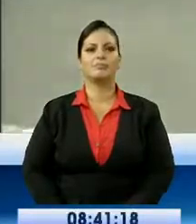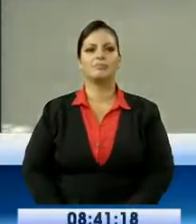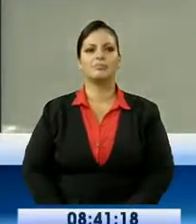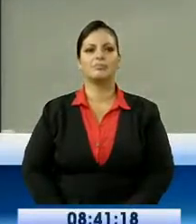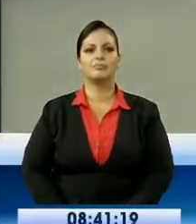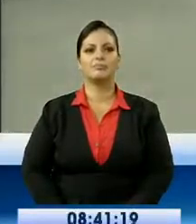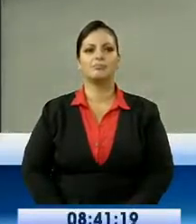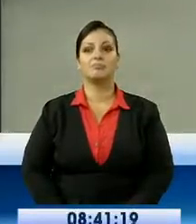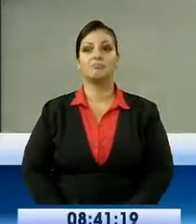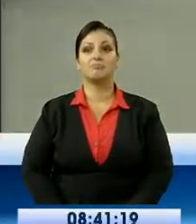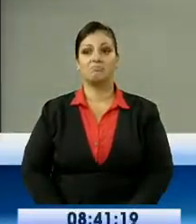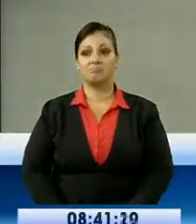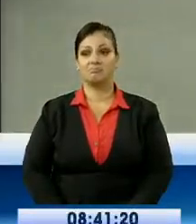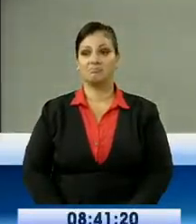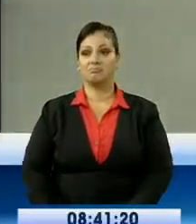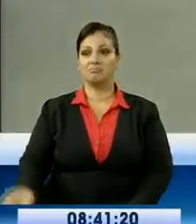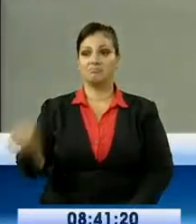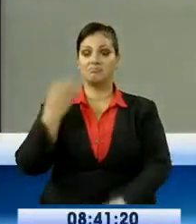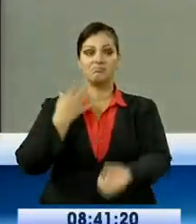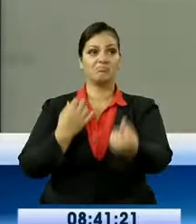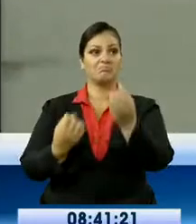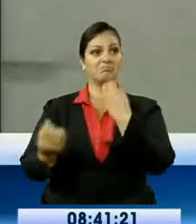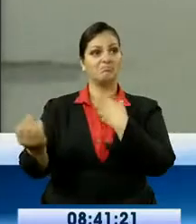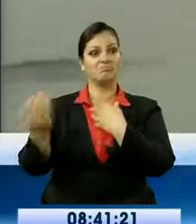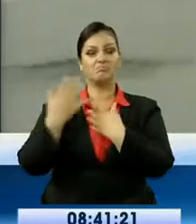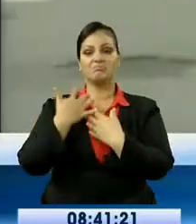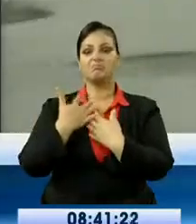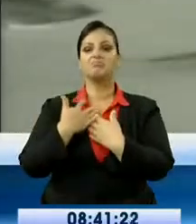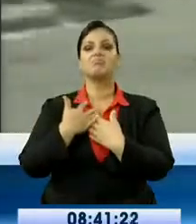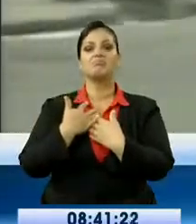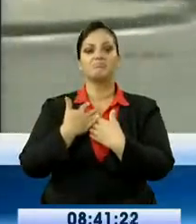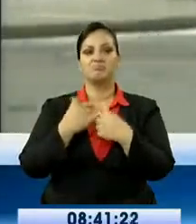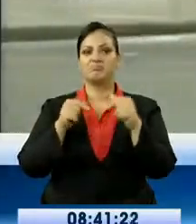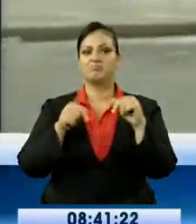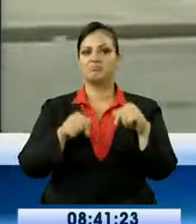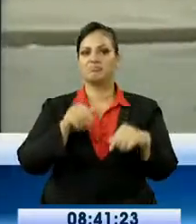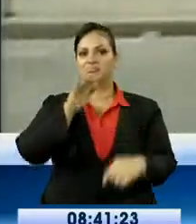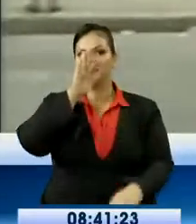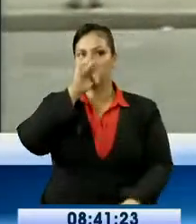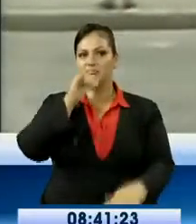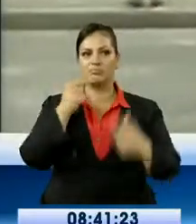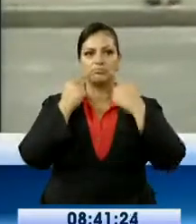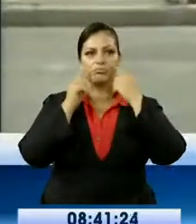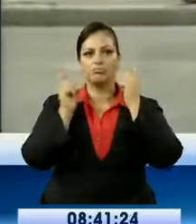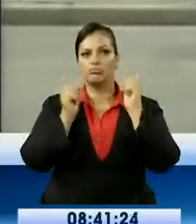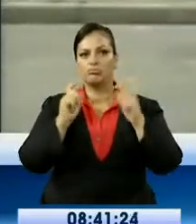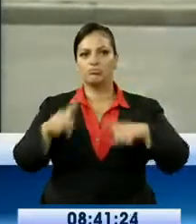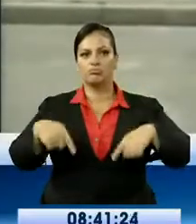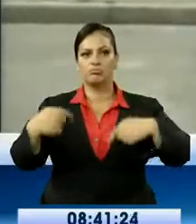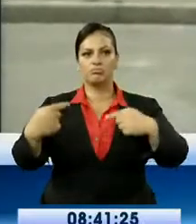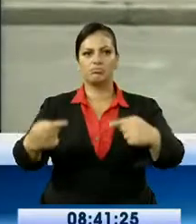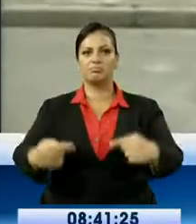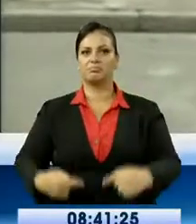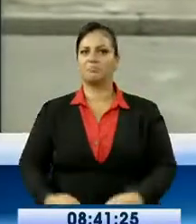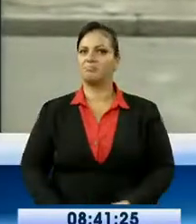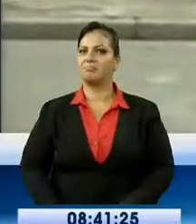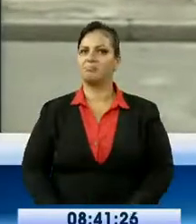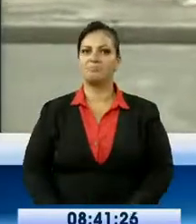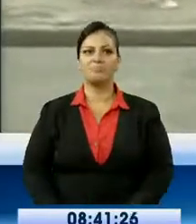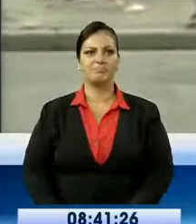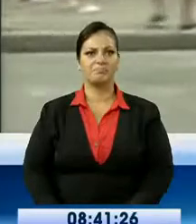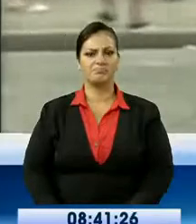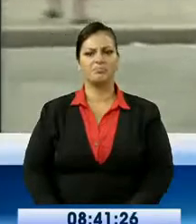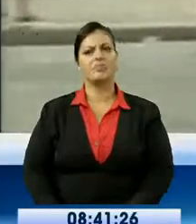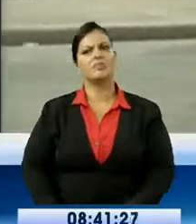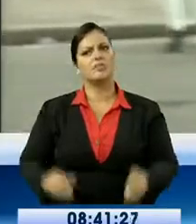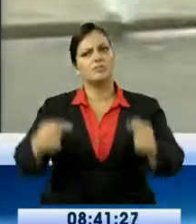pasajeros, que lastimosamente el control de tránsito aquí no es permanente. ¿Y por qué debe de ser permanente? Digo, yo me atrevo a